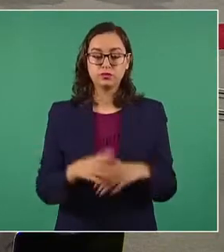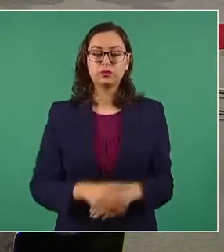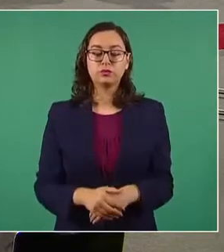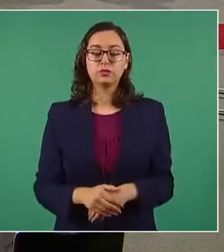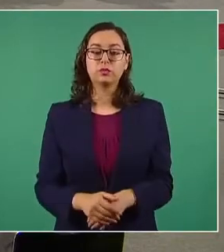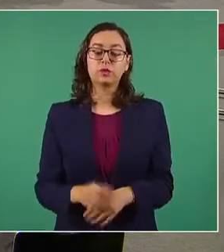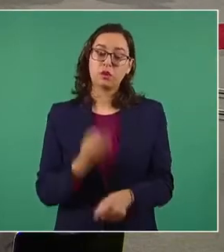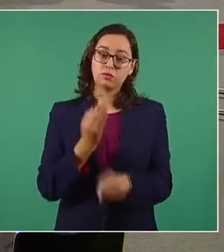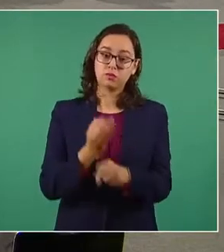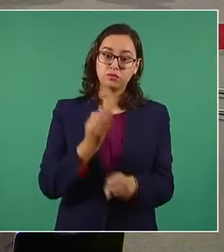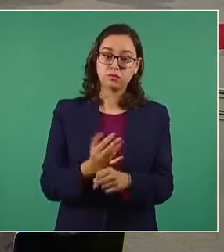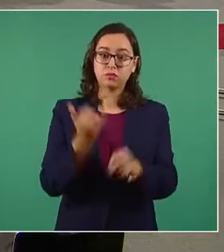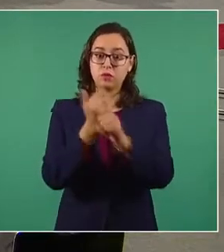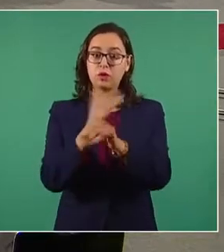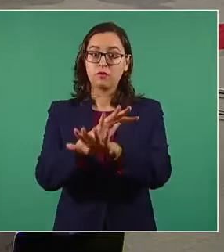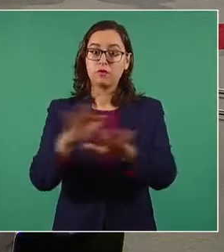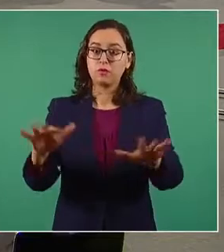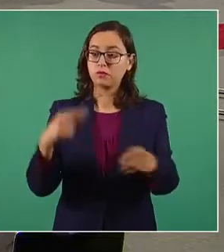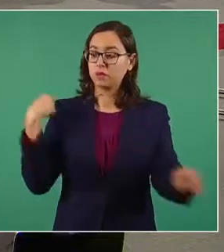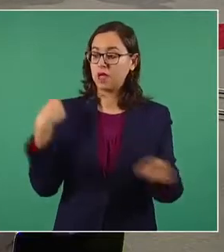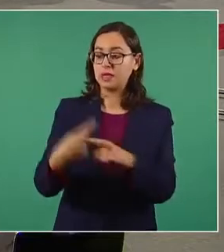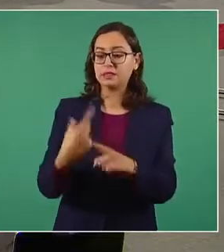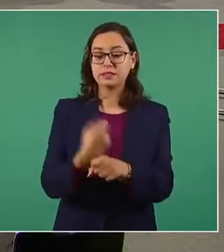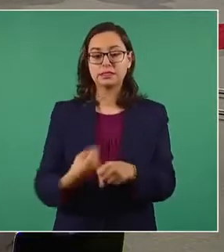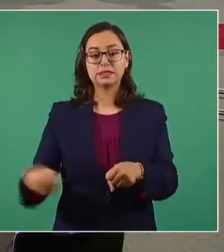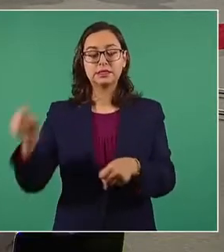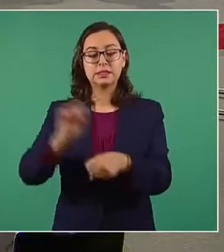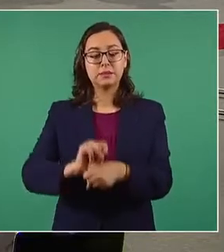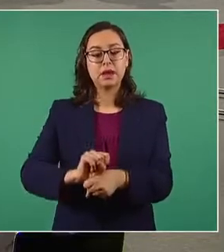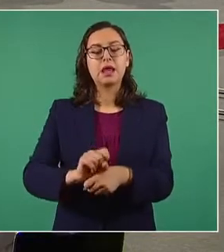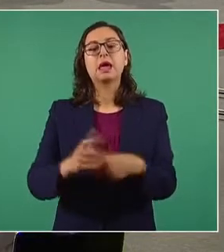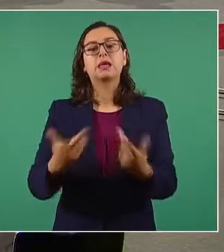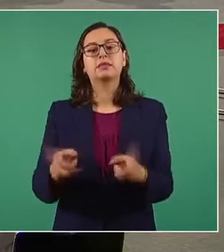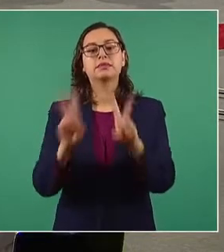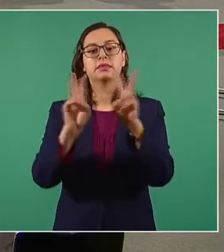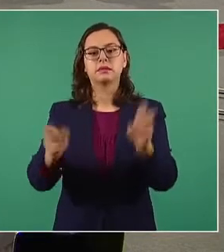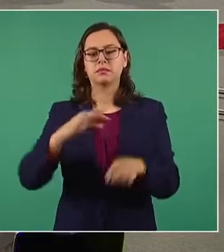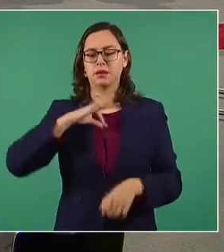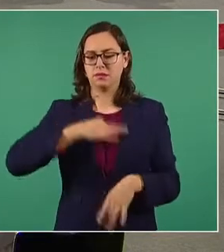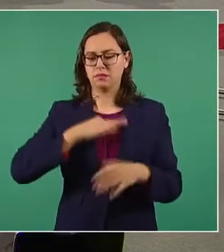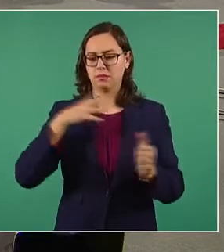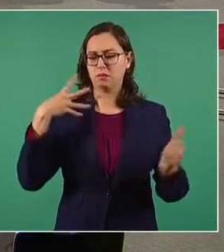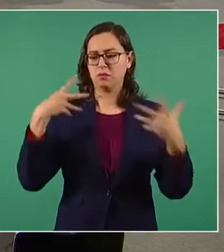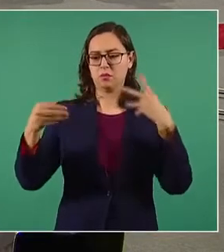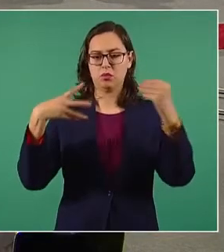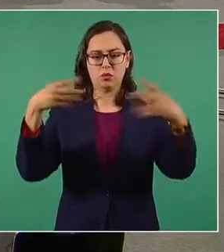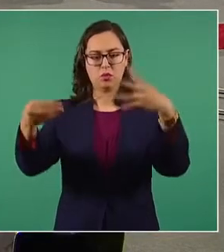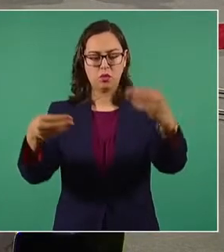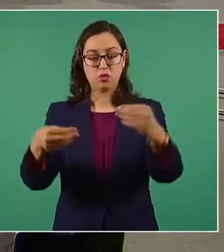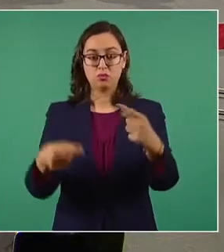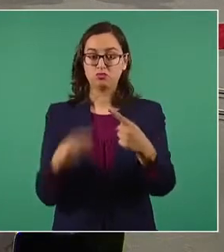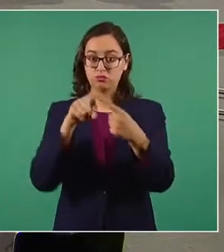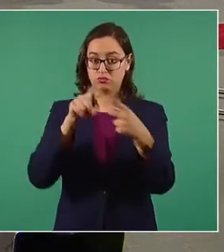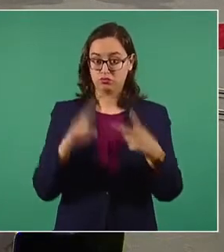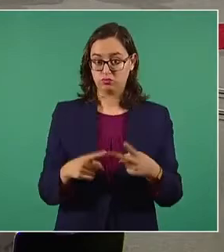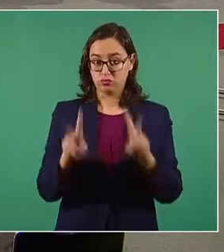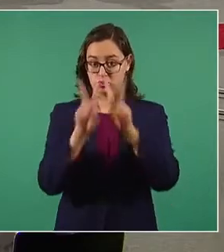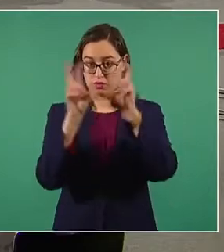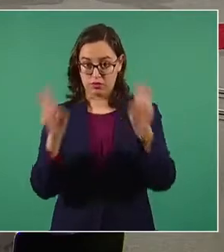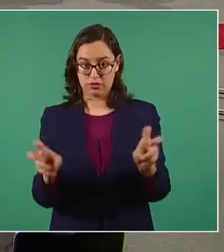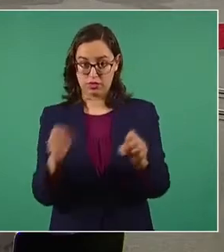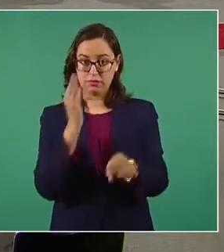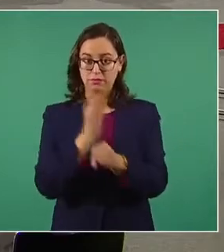información de la actualización semanal del curso de la epidemia. Nos vamos a concentrar en dos mensajes.